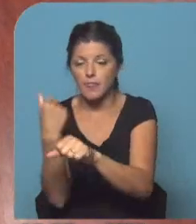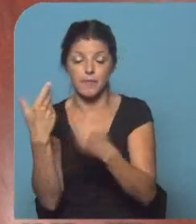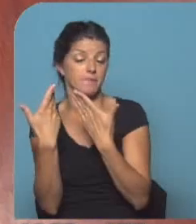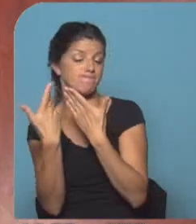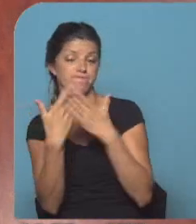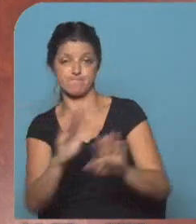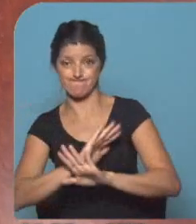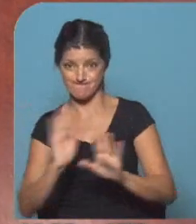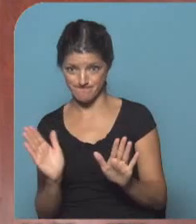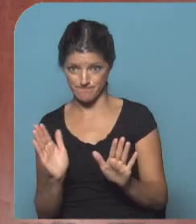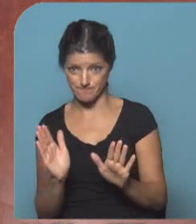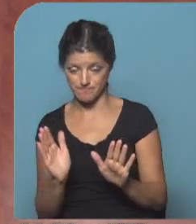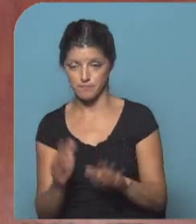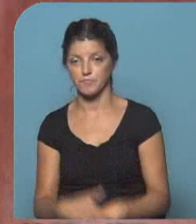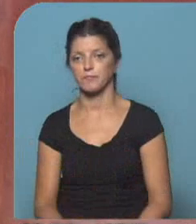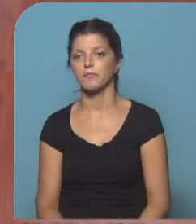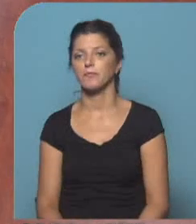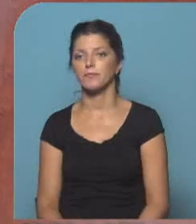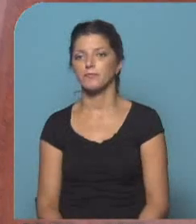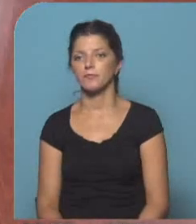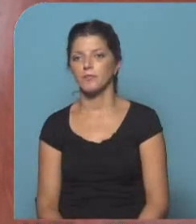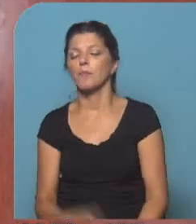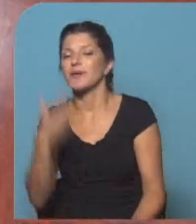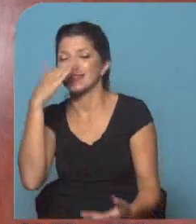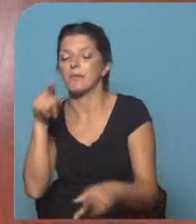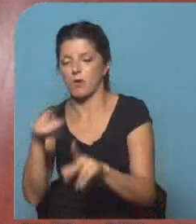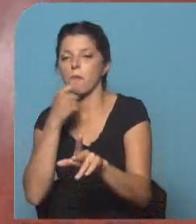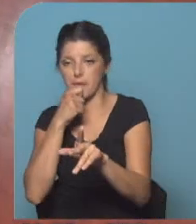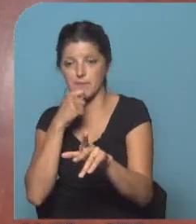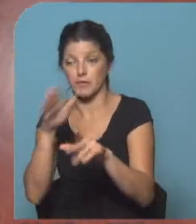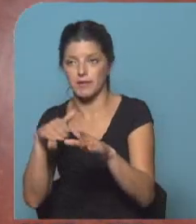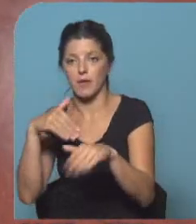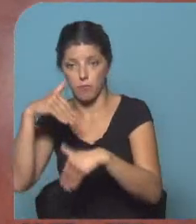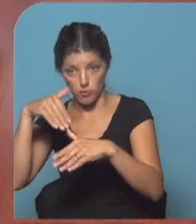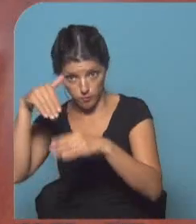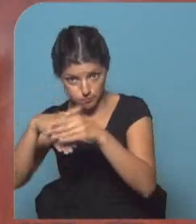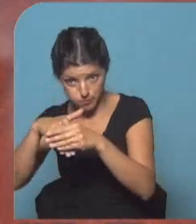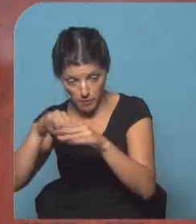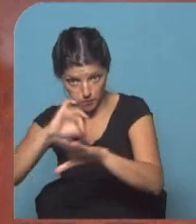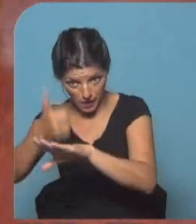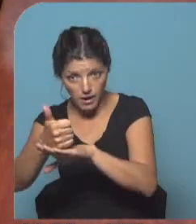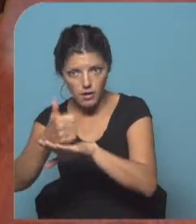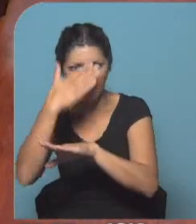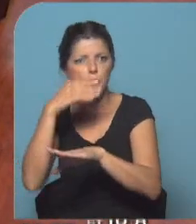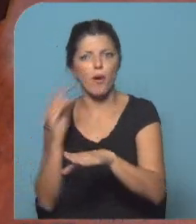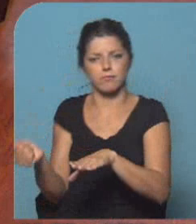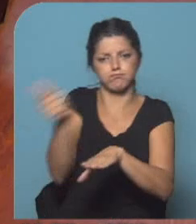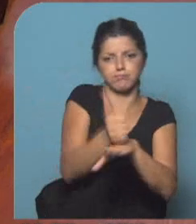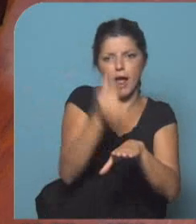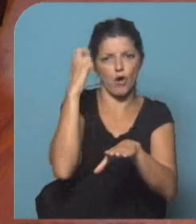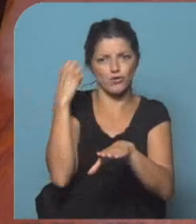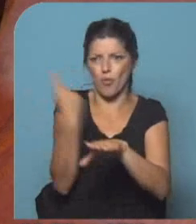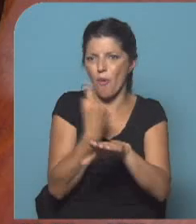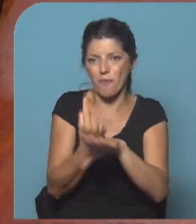porque se encuentran con esta trampa. Después no van a poder votar y no van a poder constituir número en la Cámara.